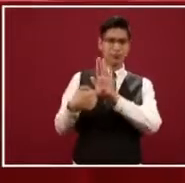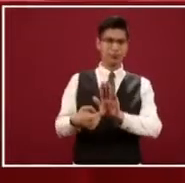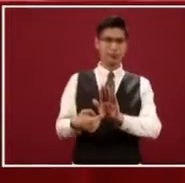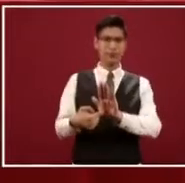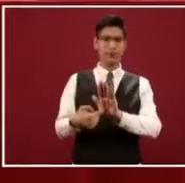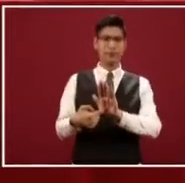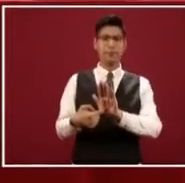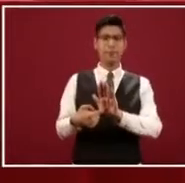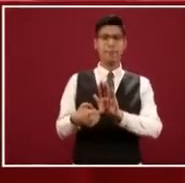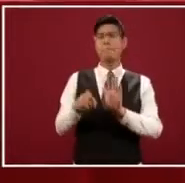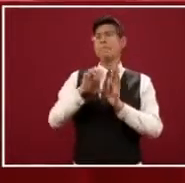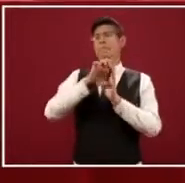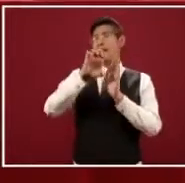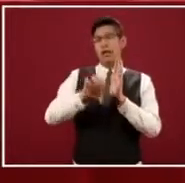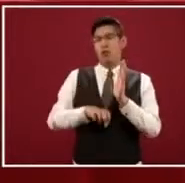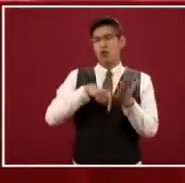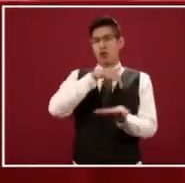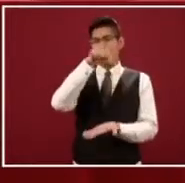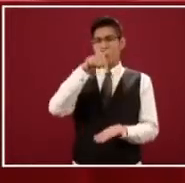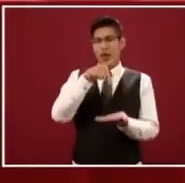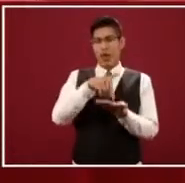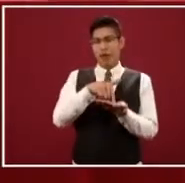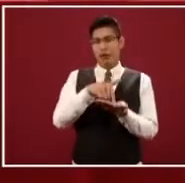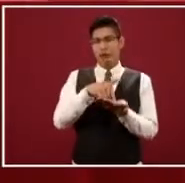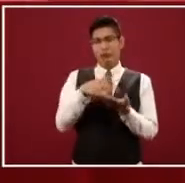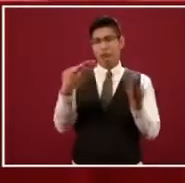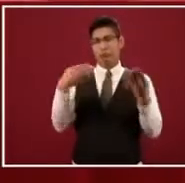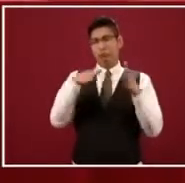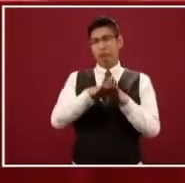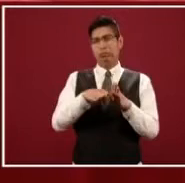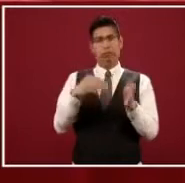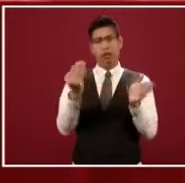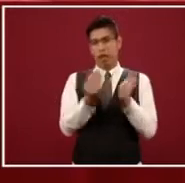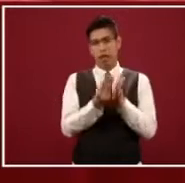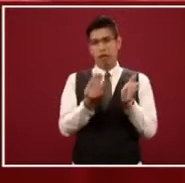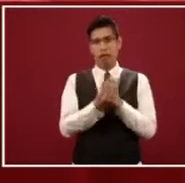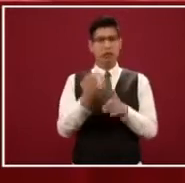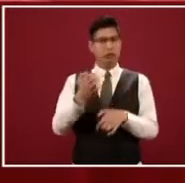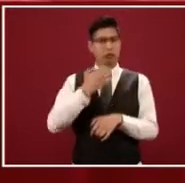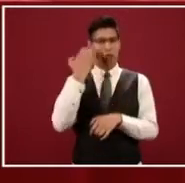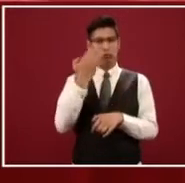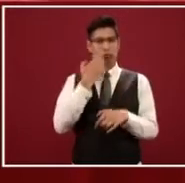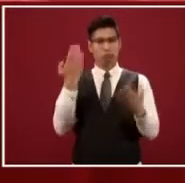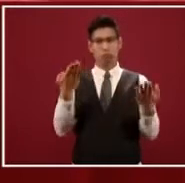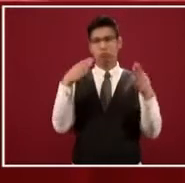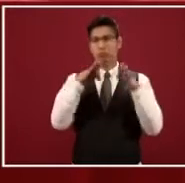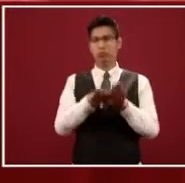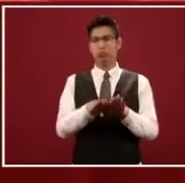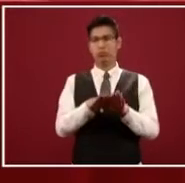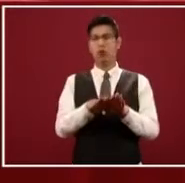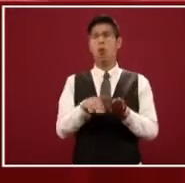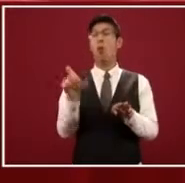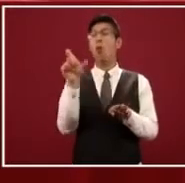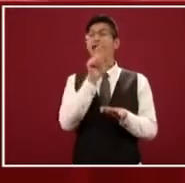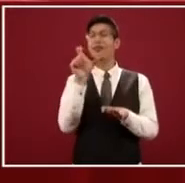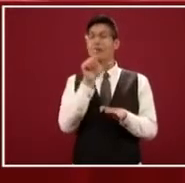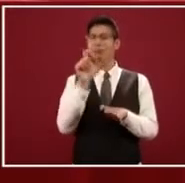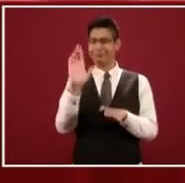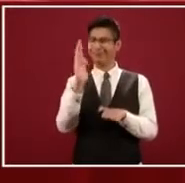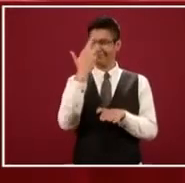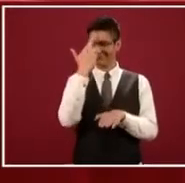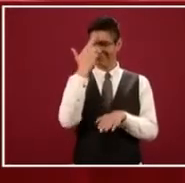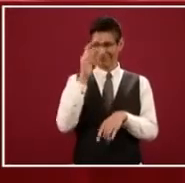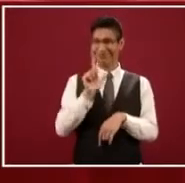el cierre anticipado del ciclo escolar o del segmento del ciclo escolar a partir del próximo